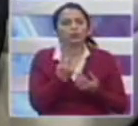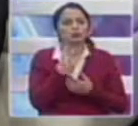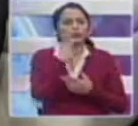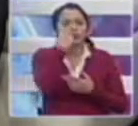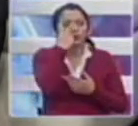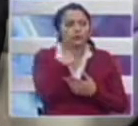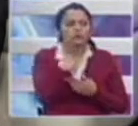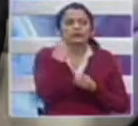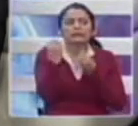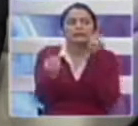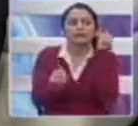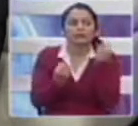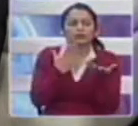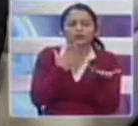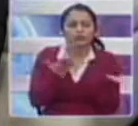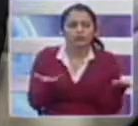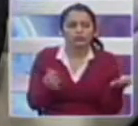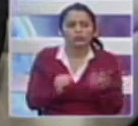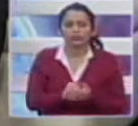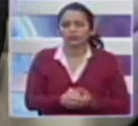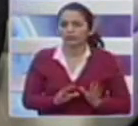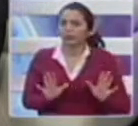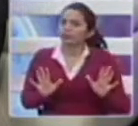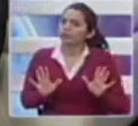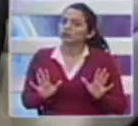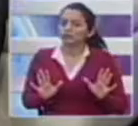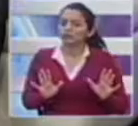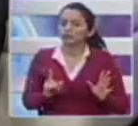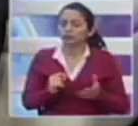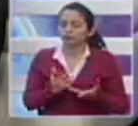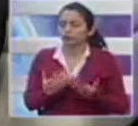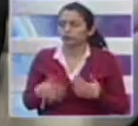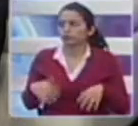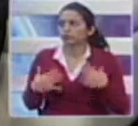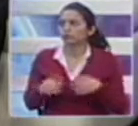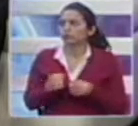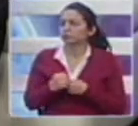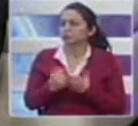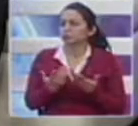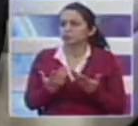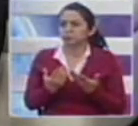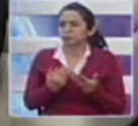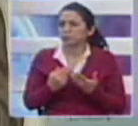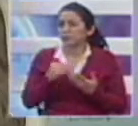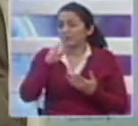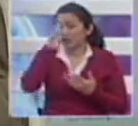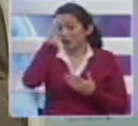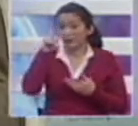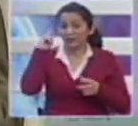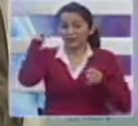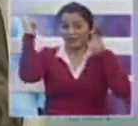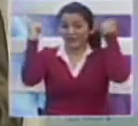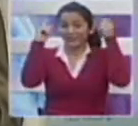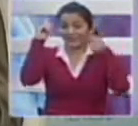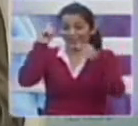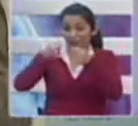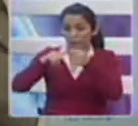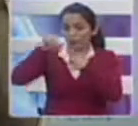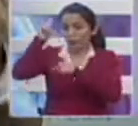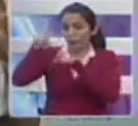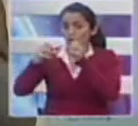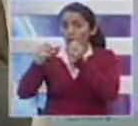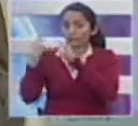quienes nos visitan, propios y extraños. Así es, y cada año vienen. La verdad es que las fiestas de Quito son una tradición que ya